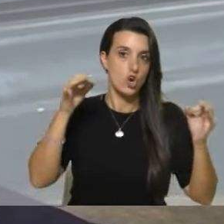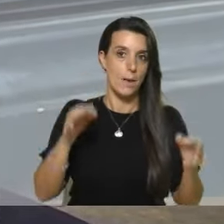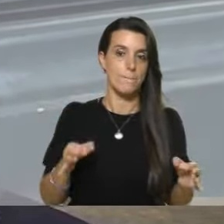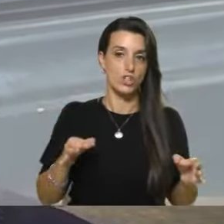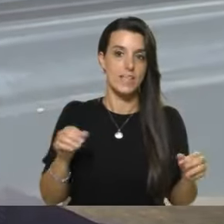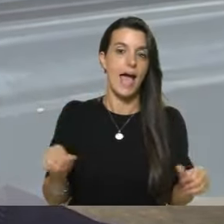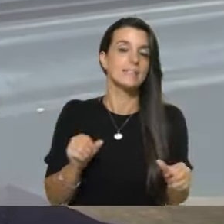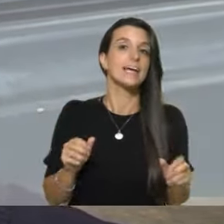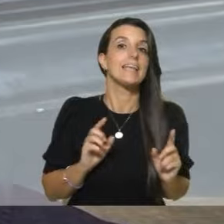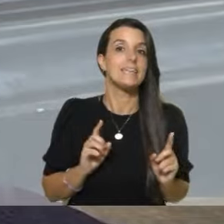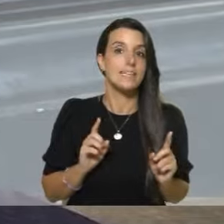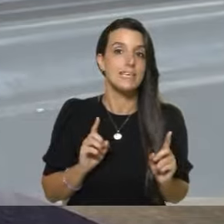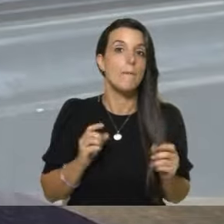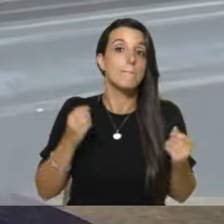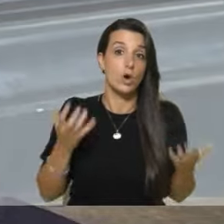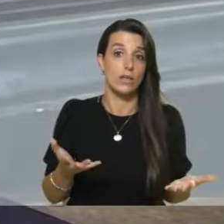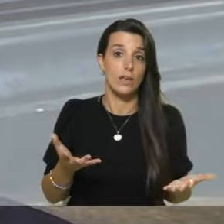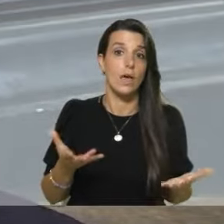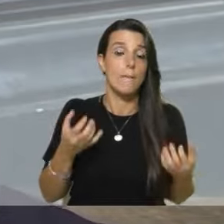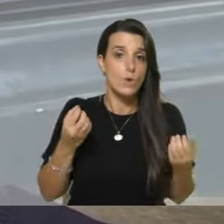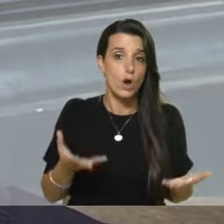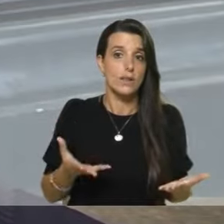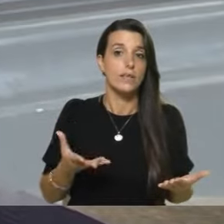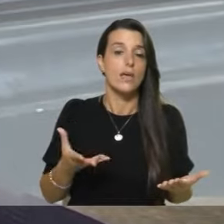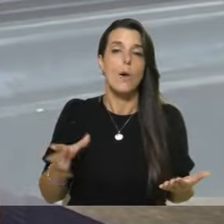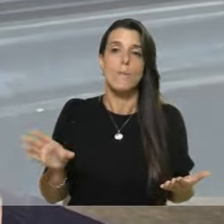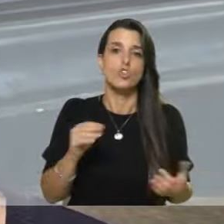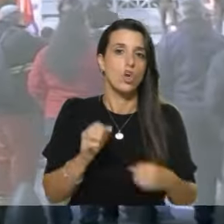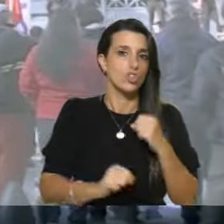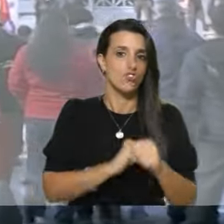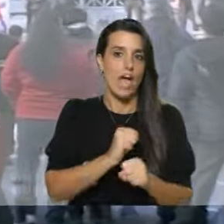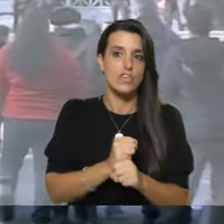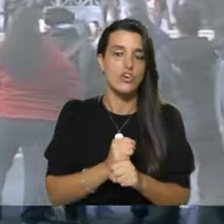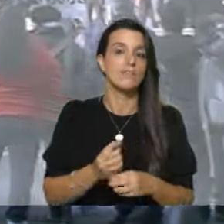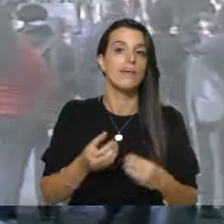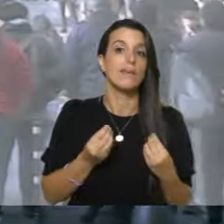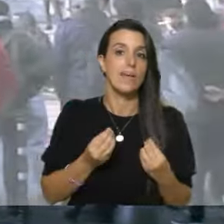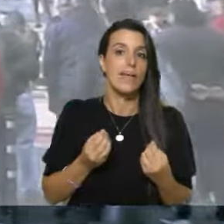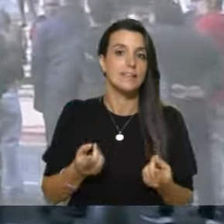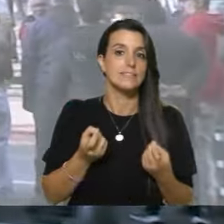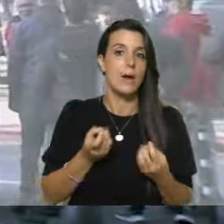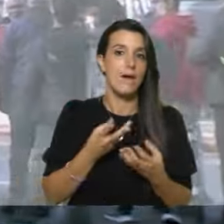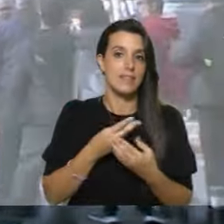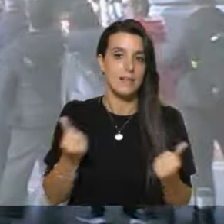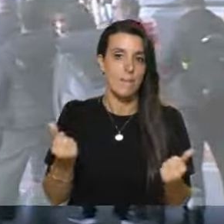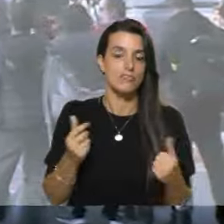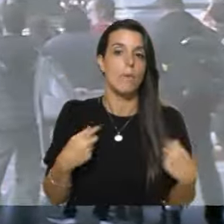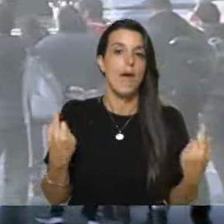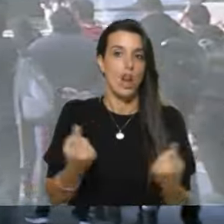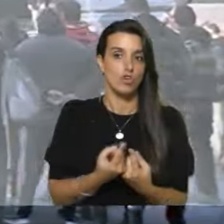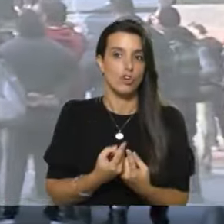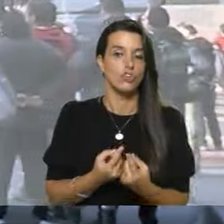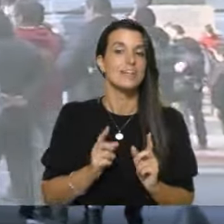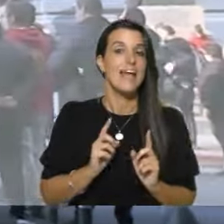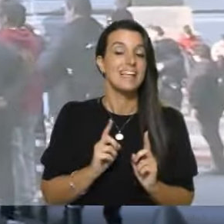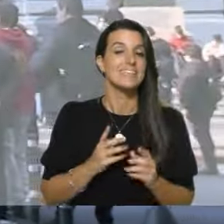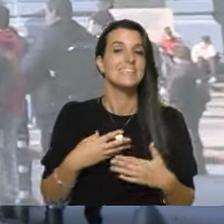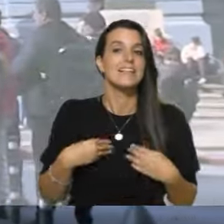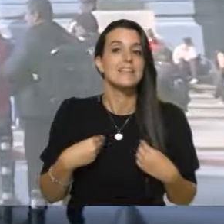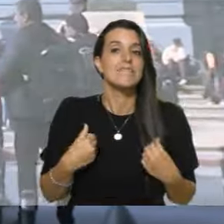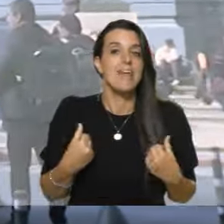hacerle, porque tuvo por todos estos años que estuvo desaparecida. Para nosotros es un